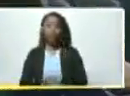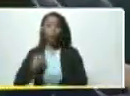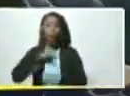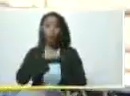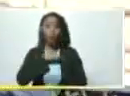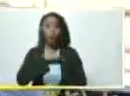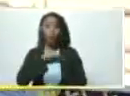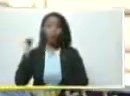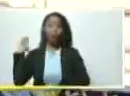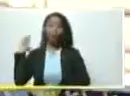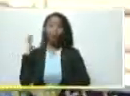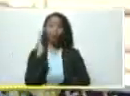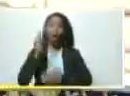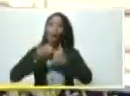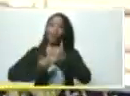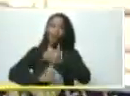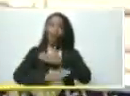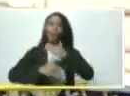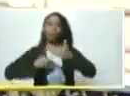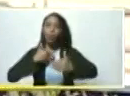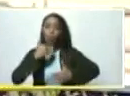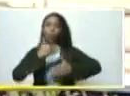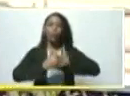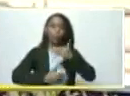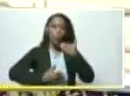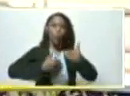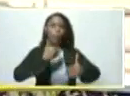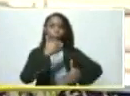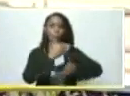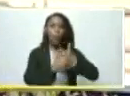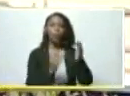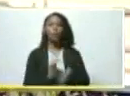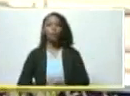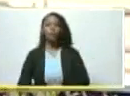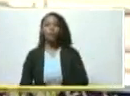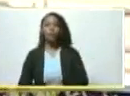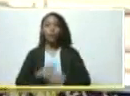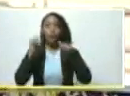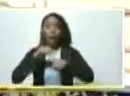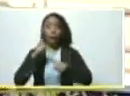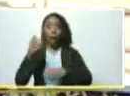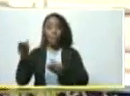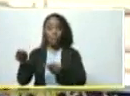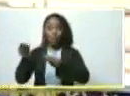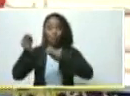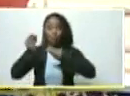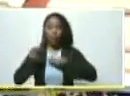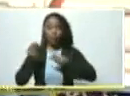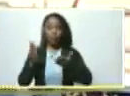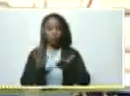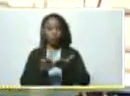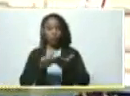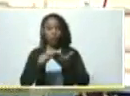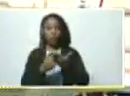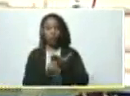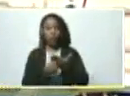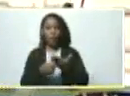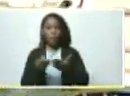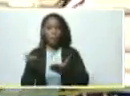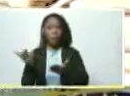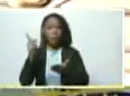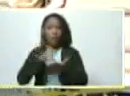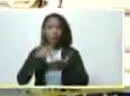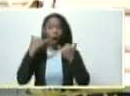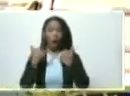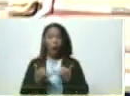Nosotros hemos venido avanzando paso a paso. Aquí me hicieron llegar esta revista, pero me la hicieron llegar, fue